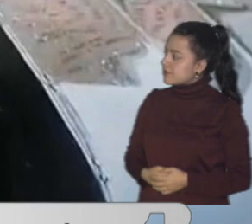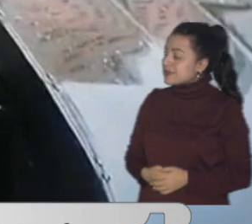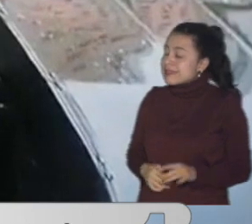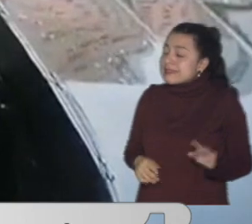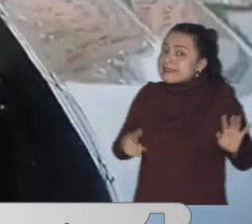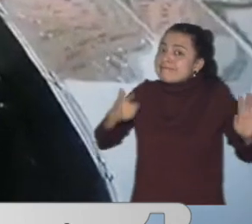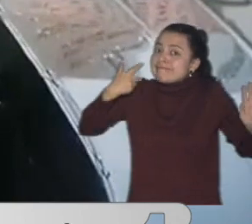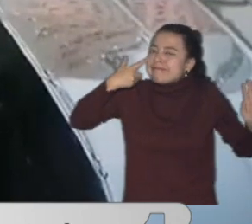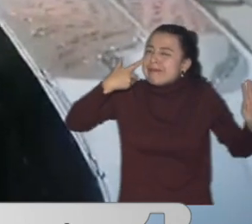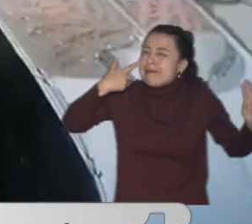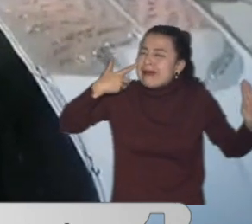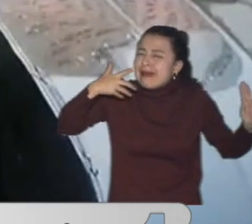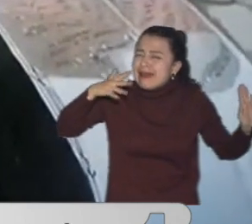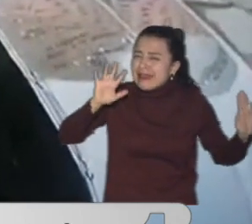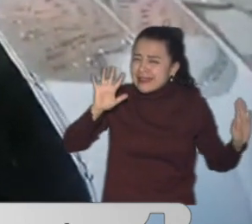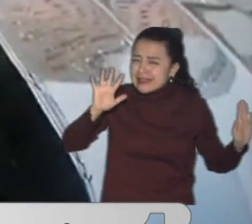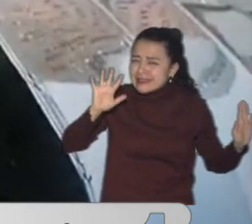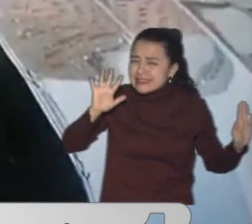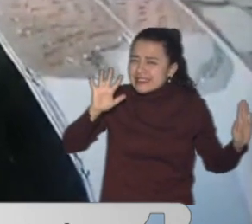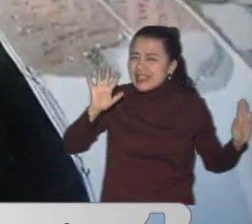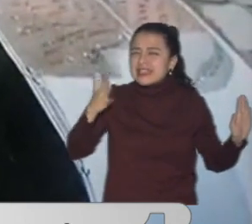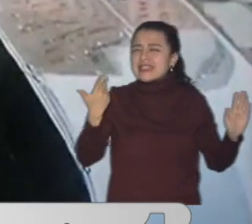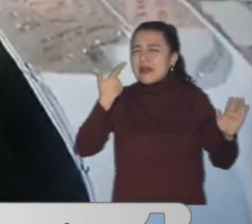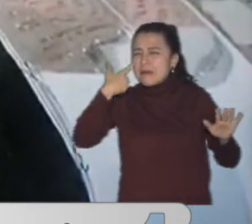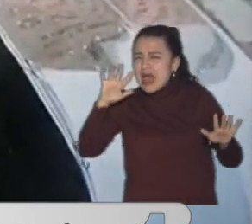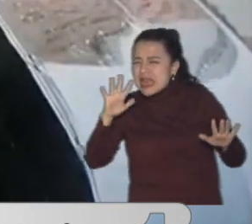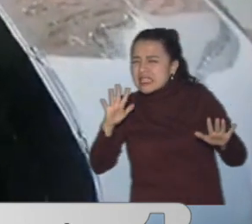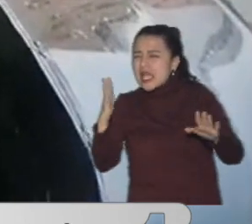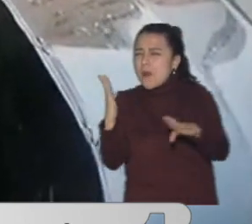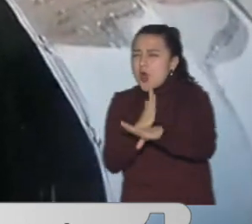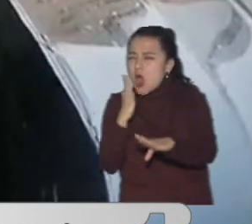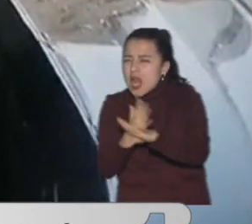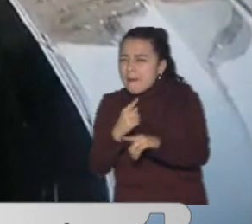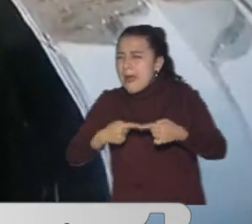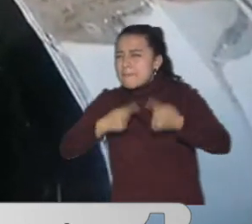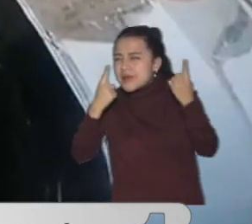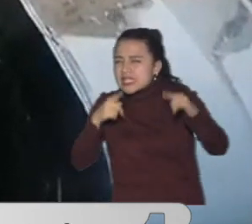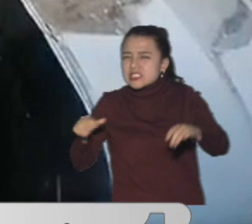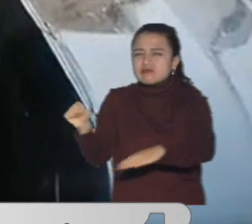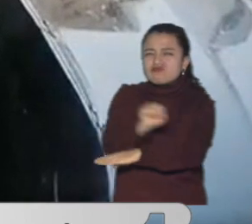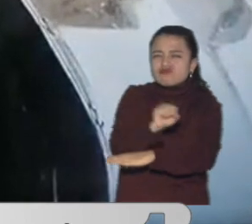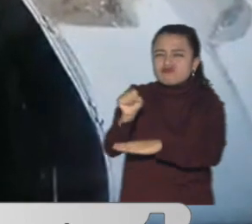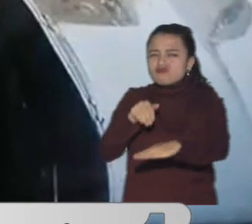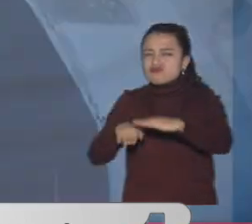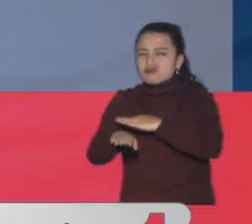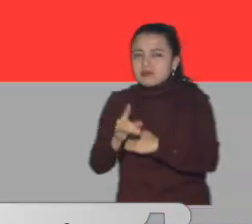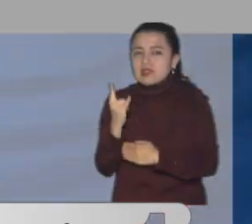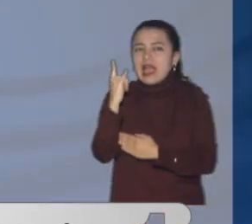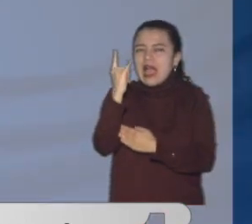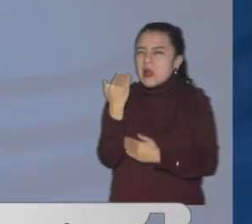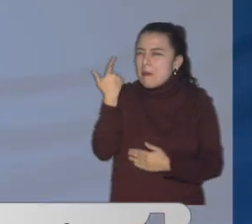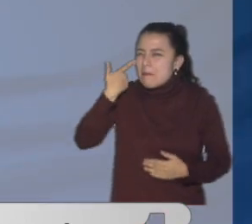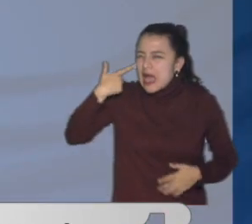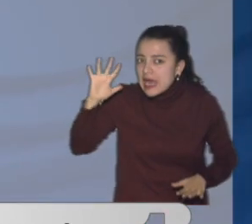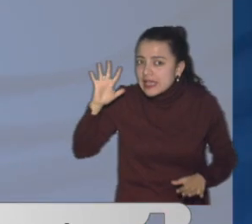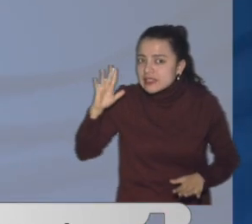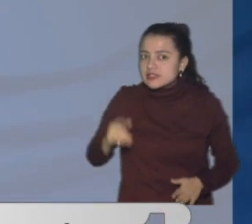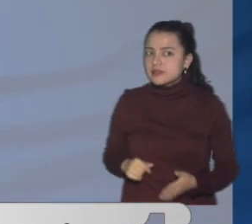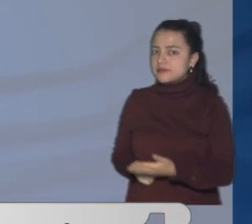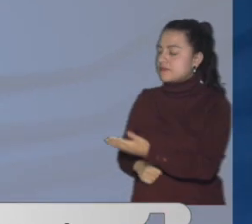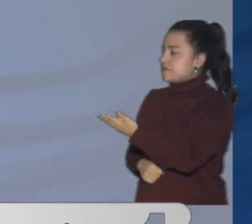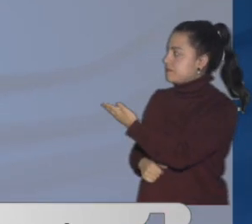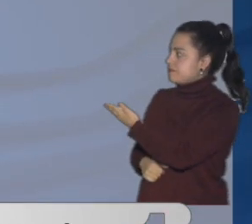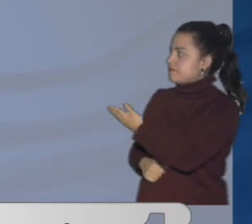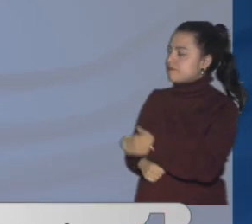de una discusión por un tema de parqueo se fueron a los golpes y terminó con un ataque a bala a una de estas personas que